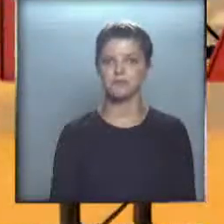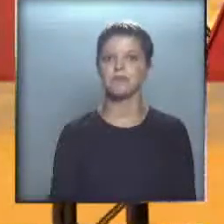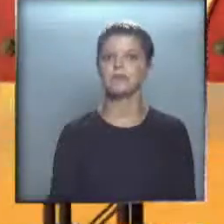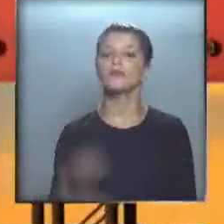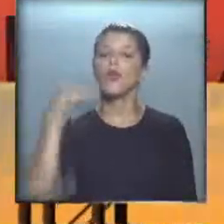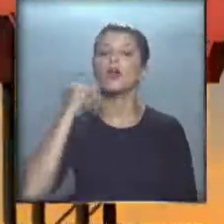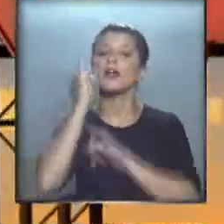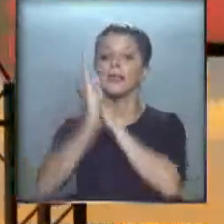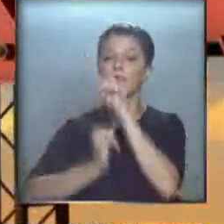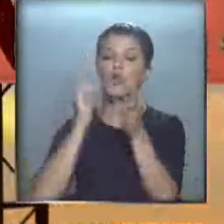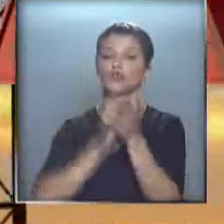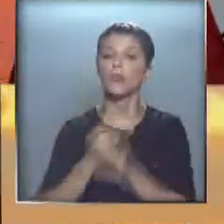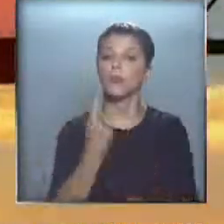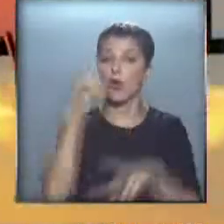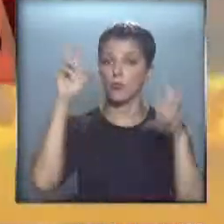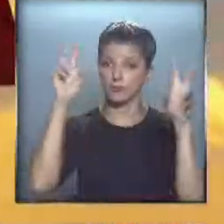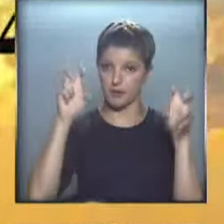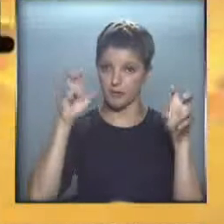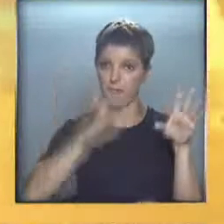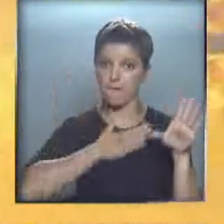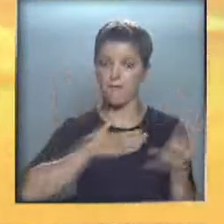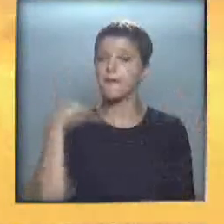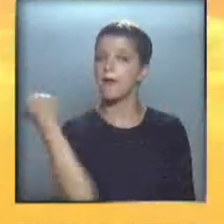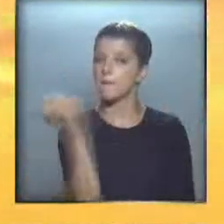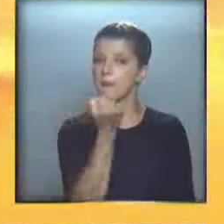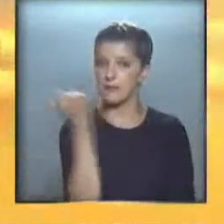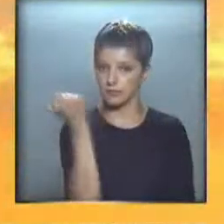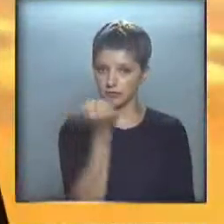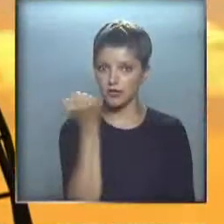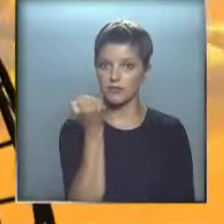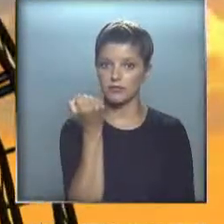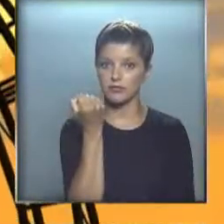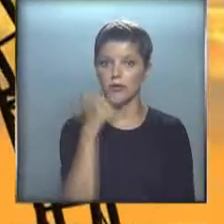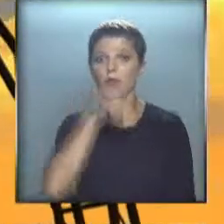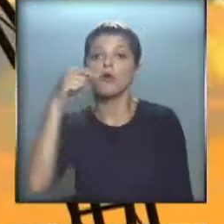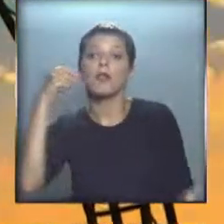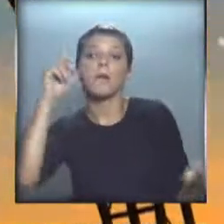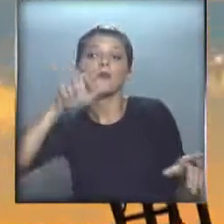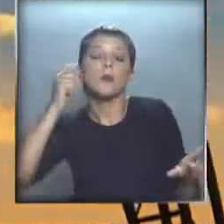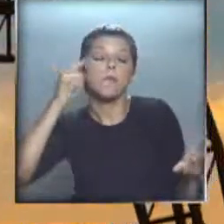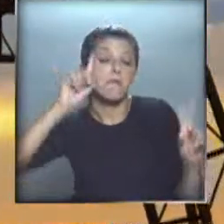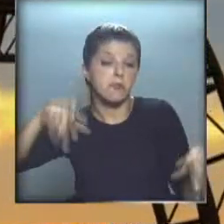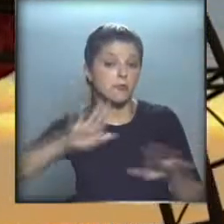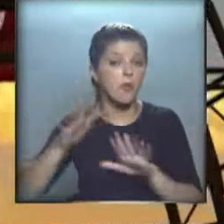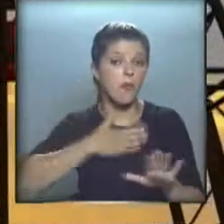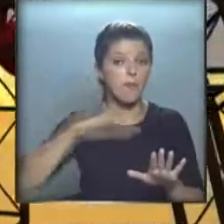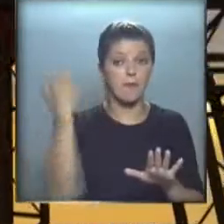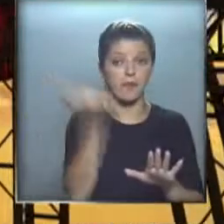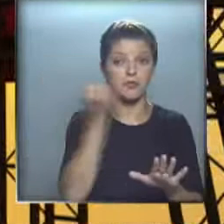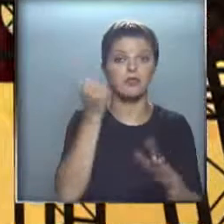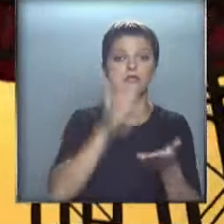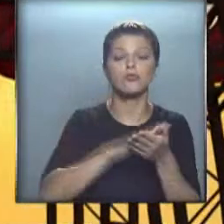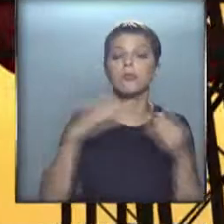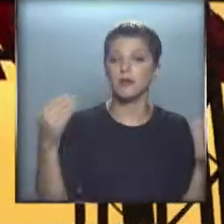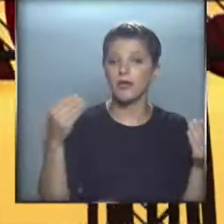Hoy quería hablaros de un tema que para mí al menos es importante, yo no sé para las demás personas, pero para mí es importante, que son